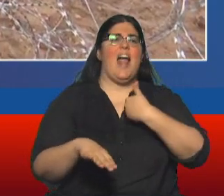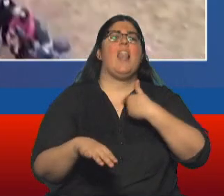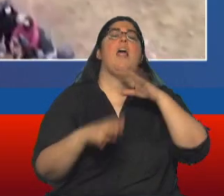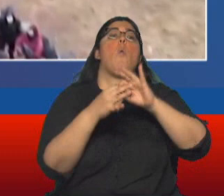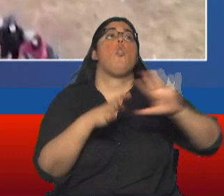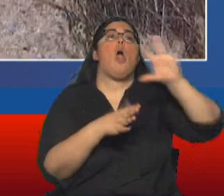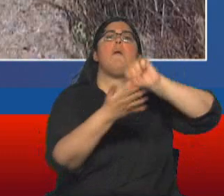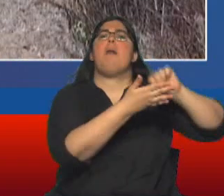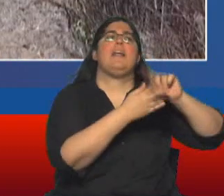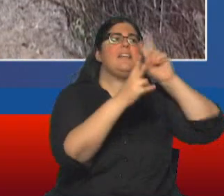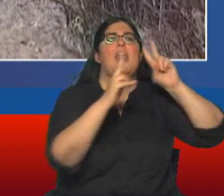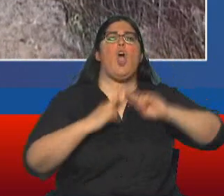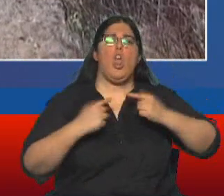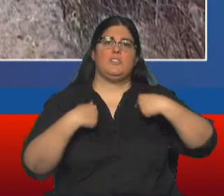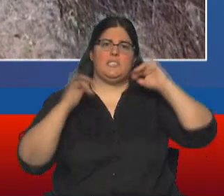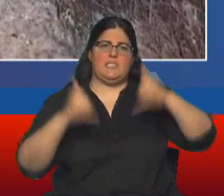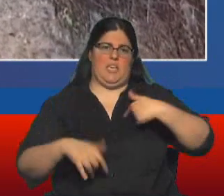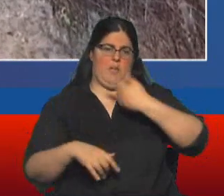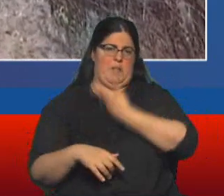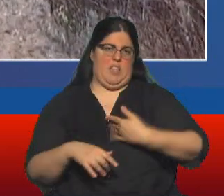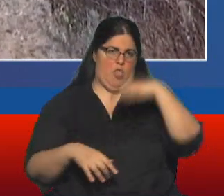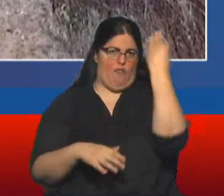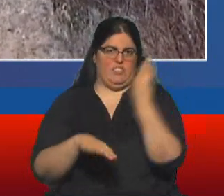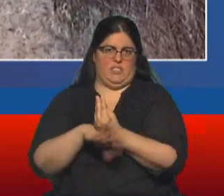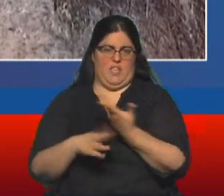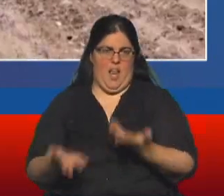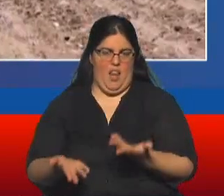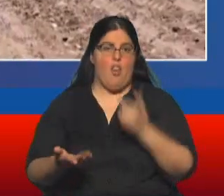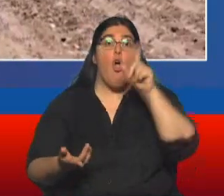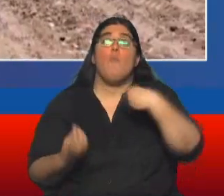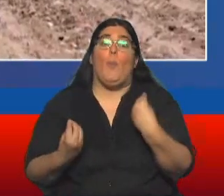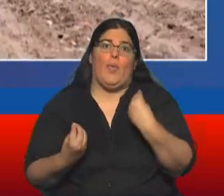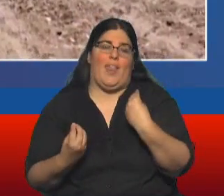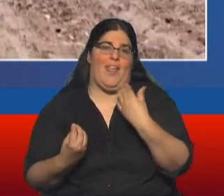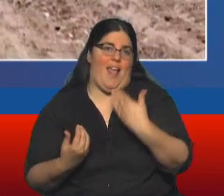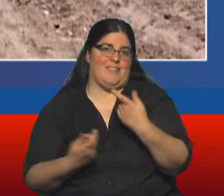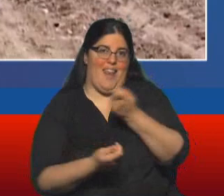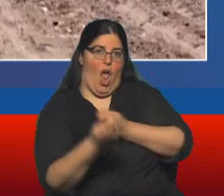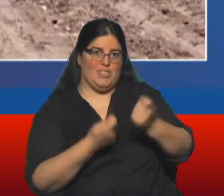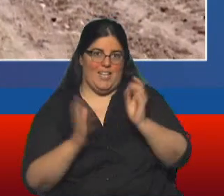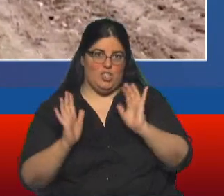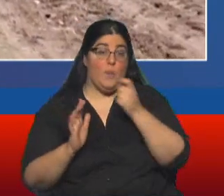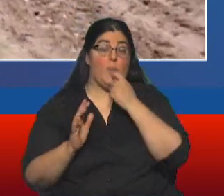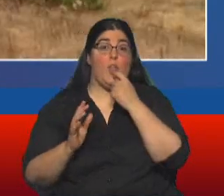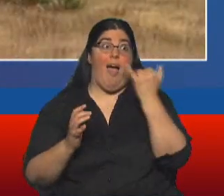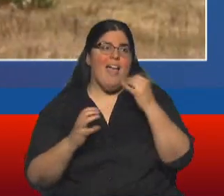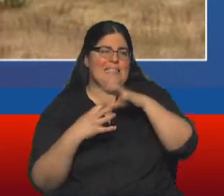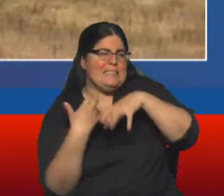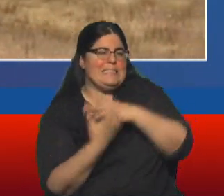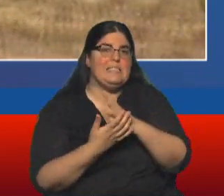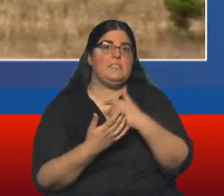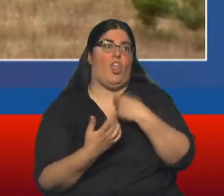ejemplo, lo reconozcan como presidente legítimo. ¿Cómo se logra eso? Por ejemplo, negociando. Si tenemos una crisis y tenemos que